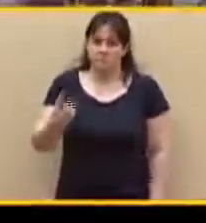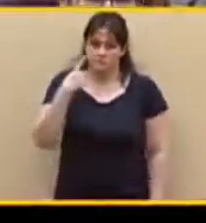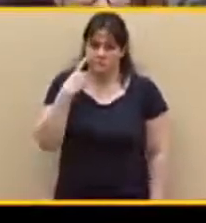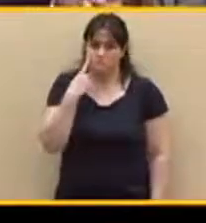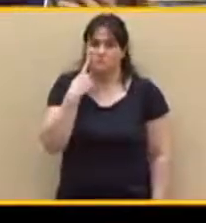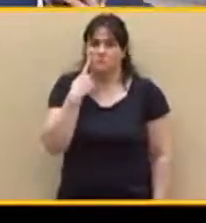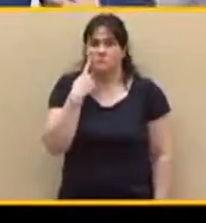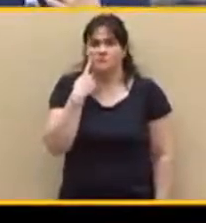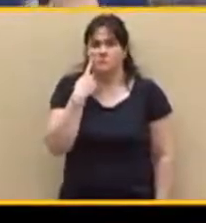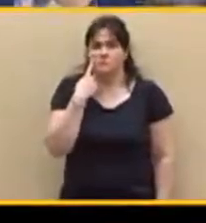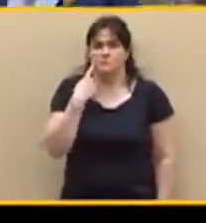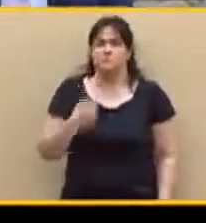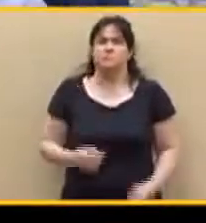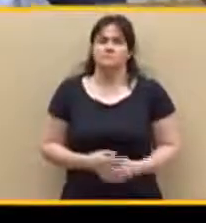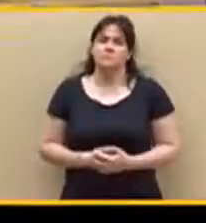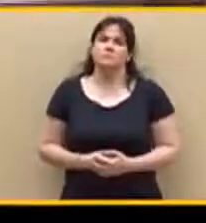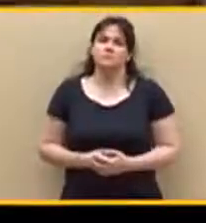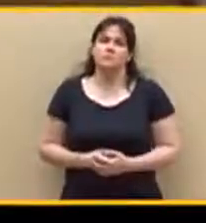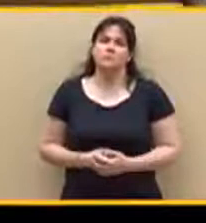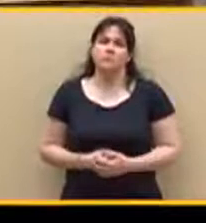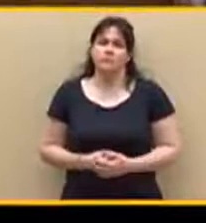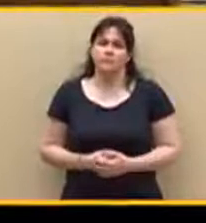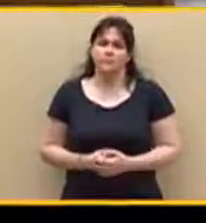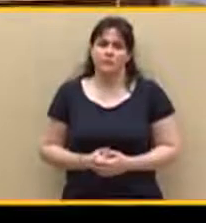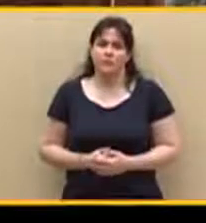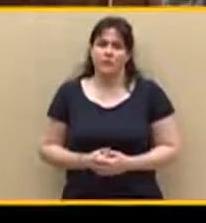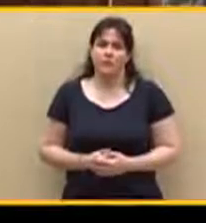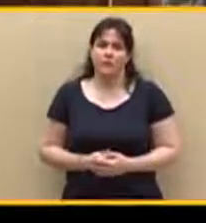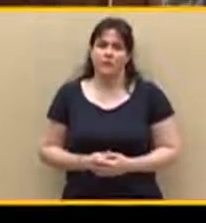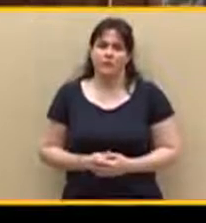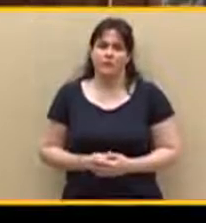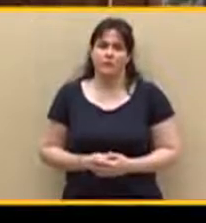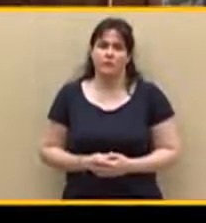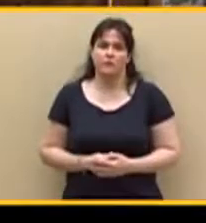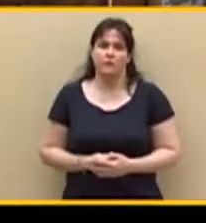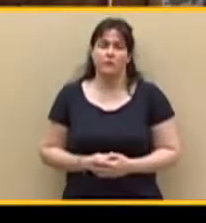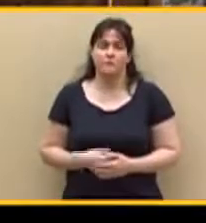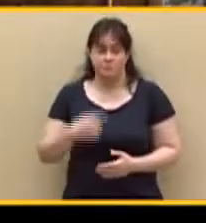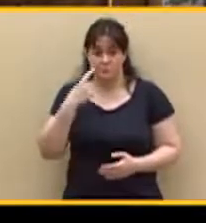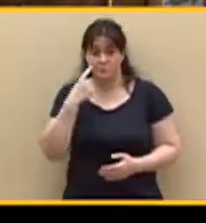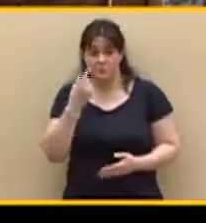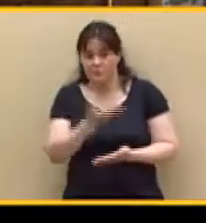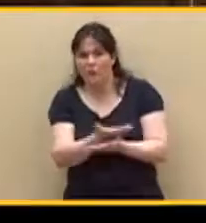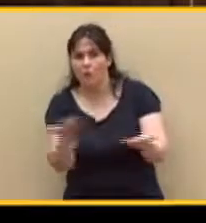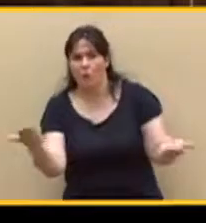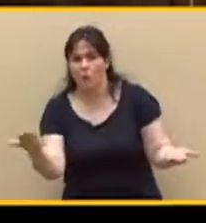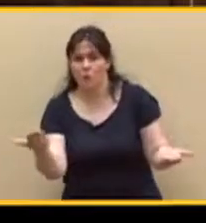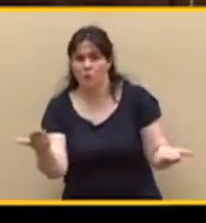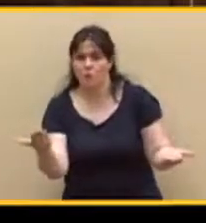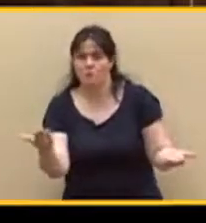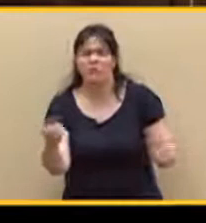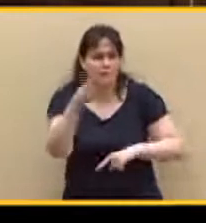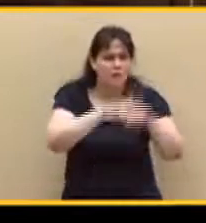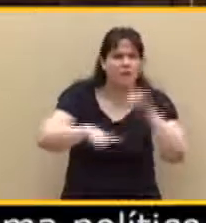ustedes No reconocen que exista un problema político de